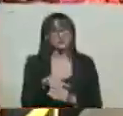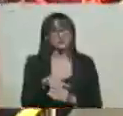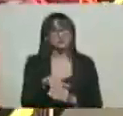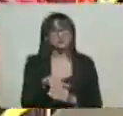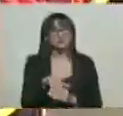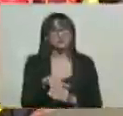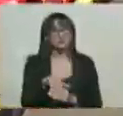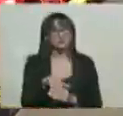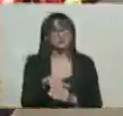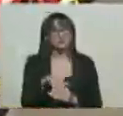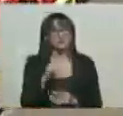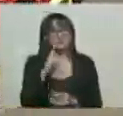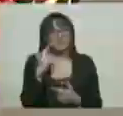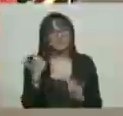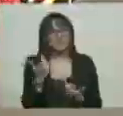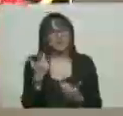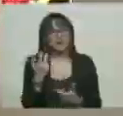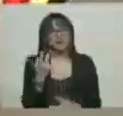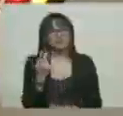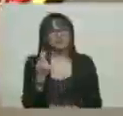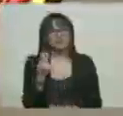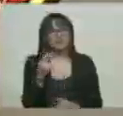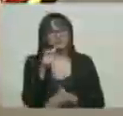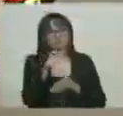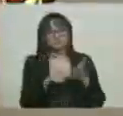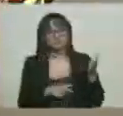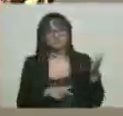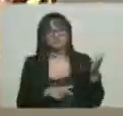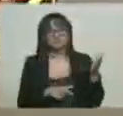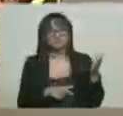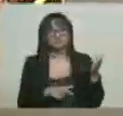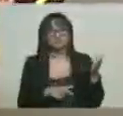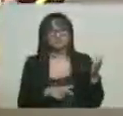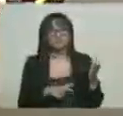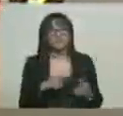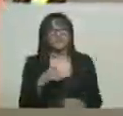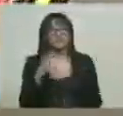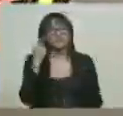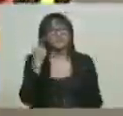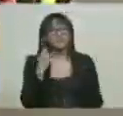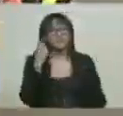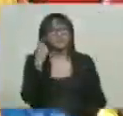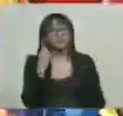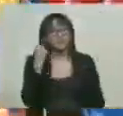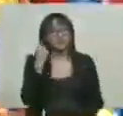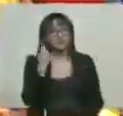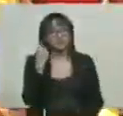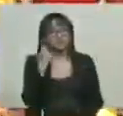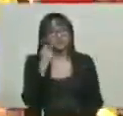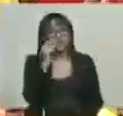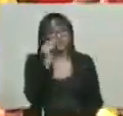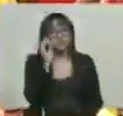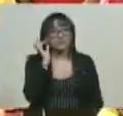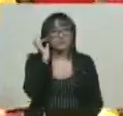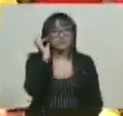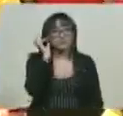que tienen que buscar en el segundo tarjetón, es para los diputados y